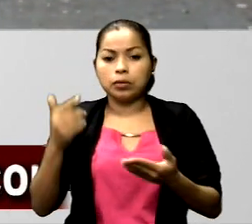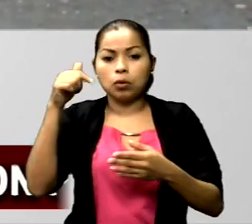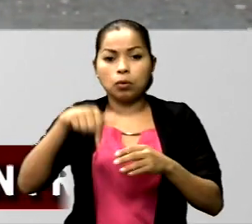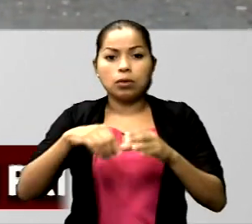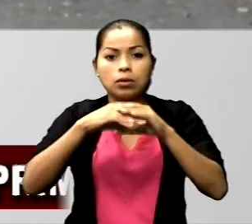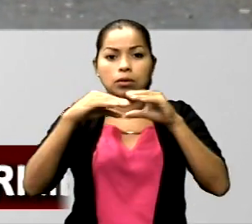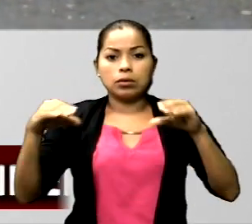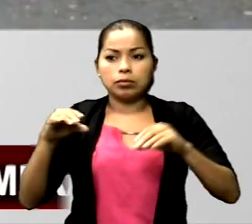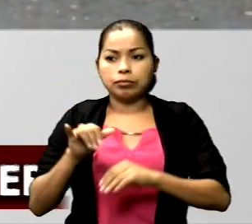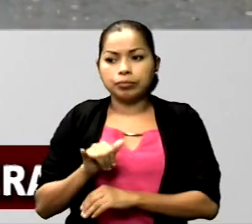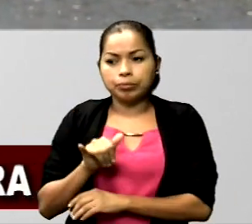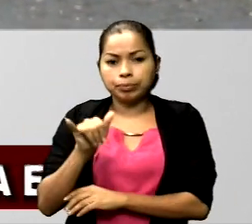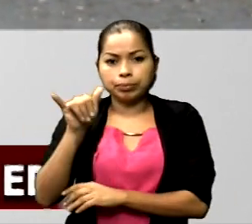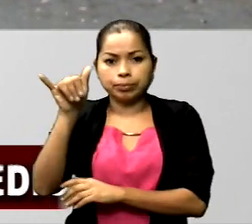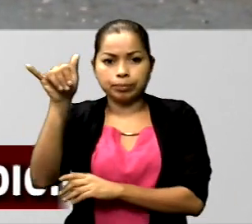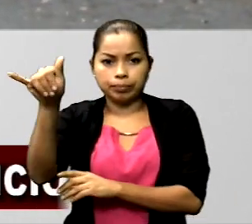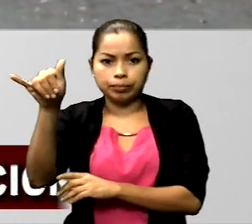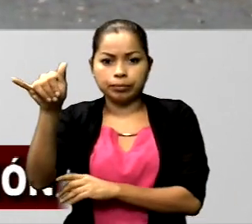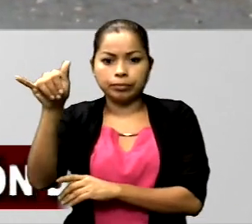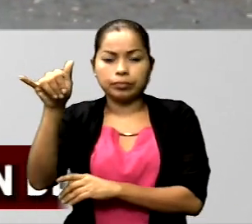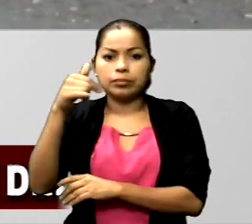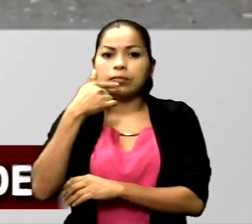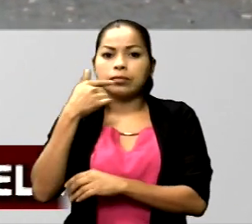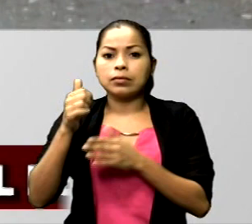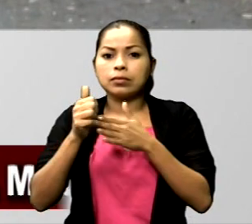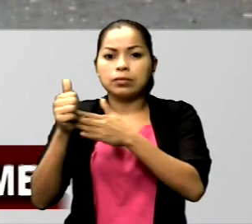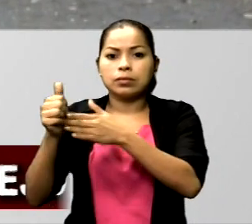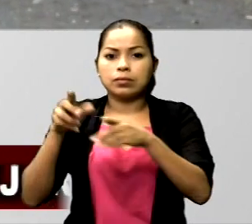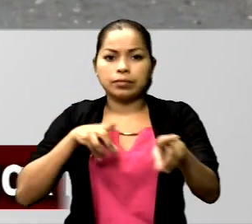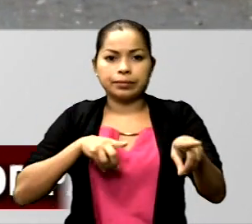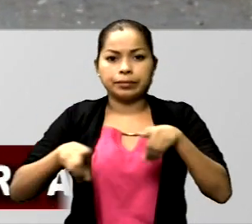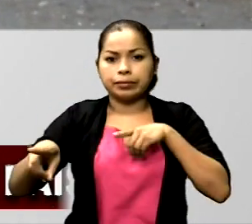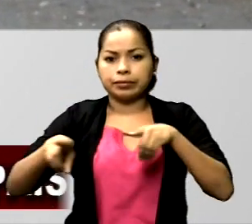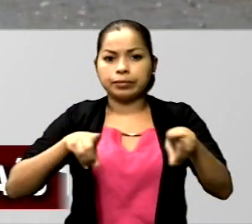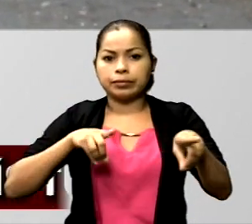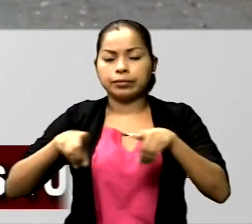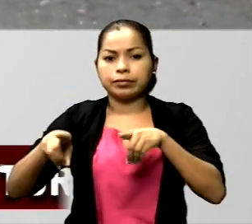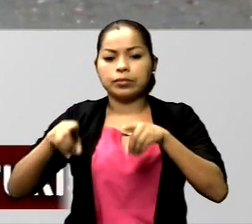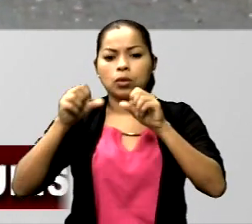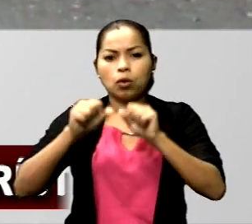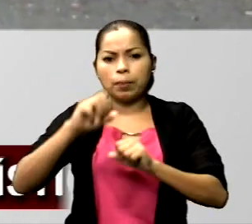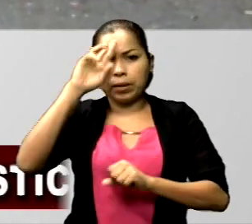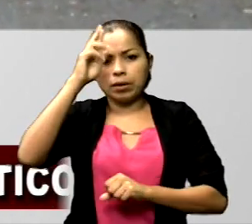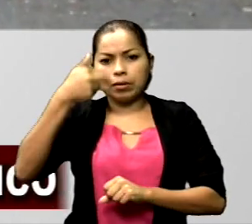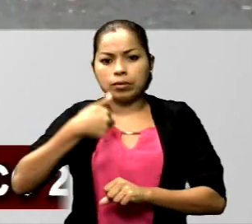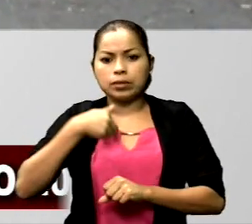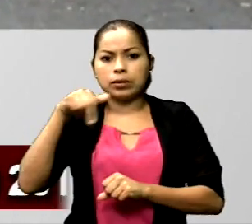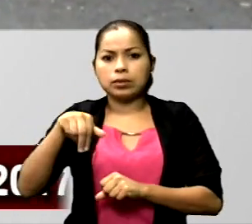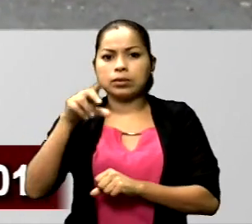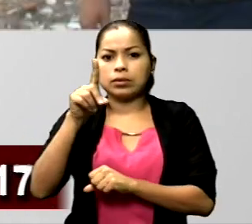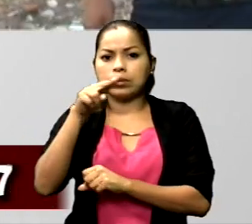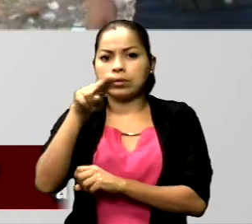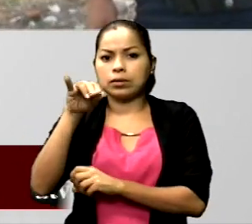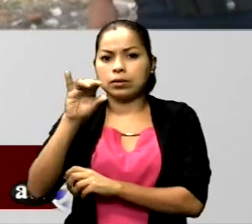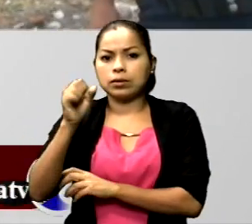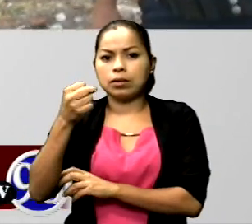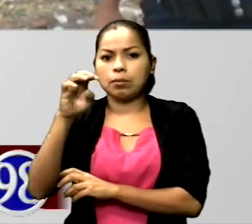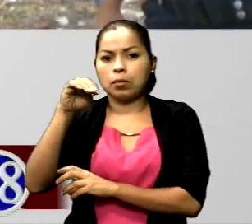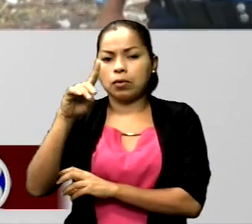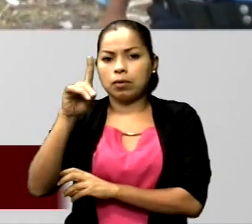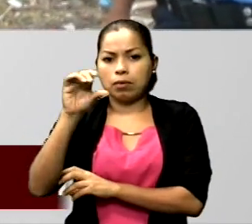tarde viaja para presidir la delegación de Nicaragua el canciller general en retiro Denis